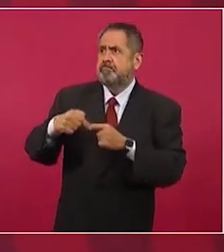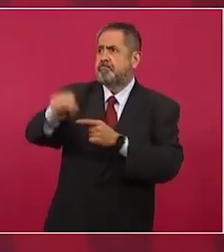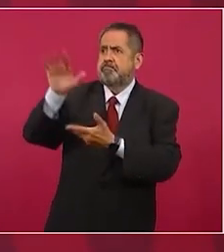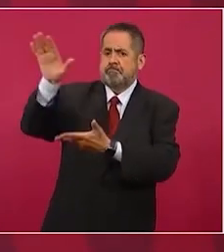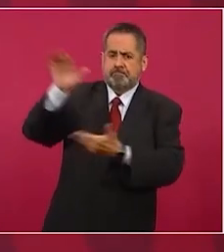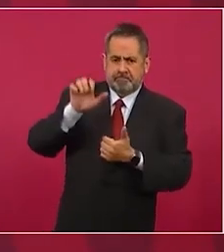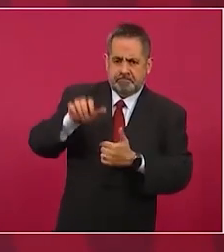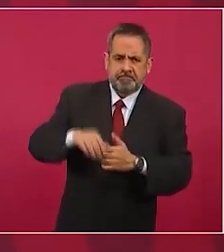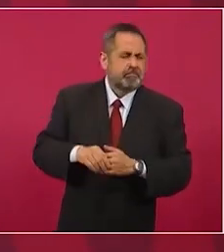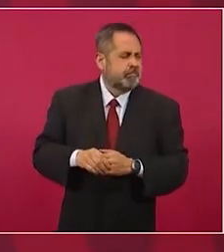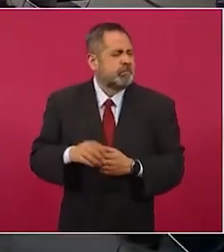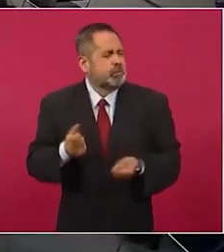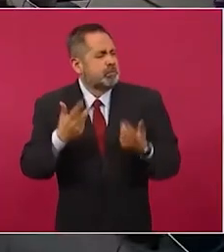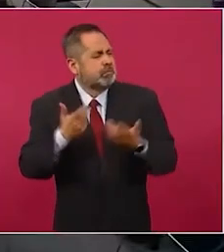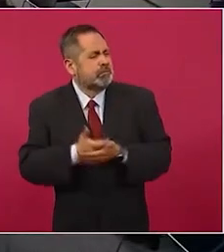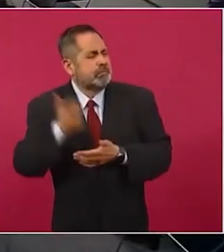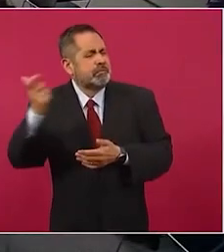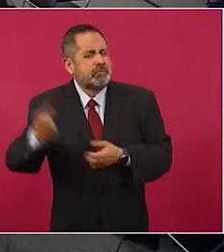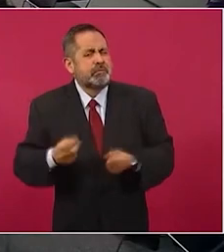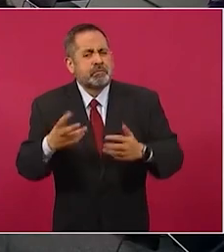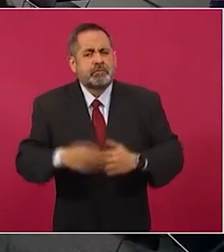¿Cuánto pagamos?